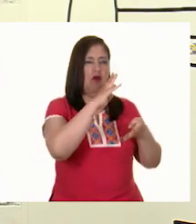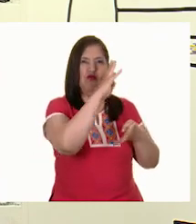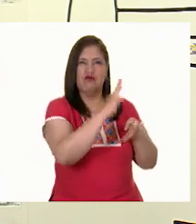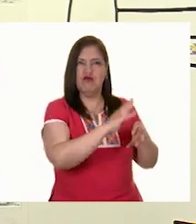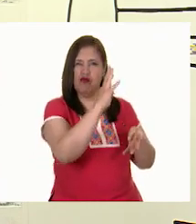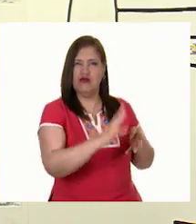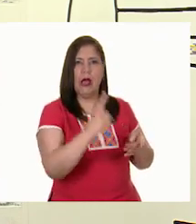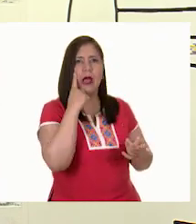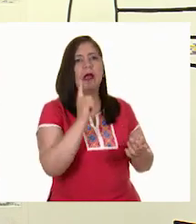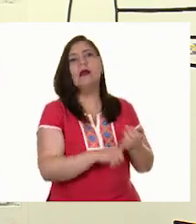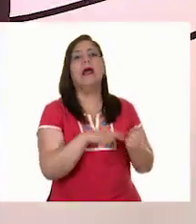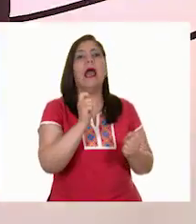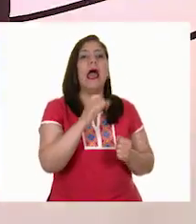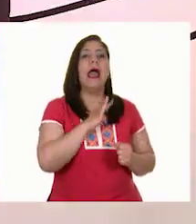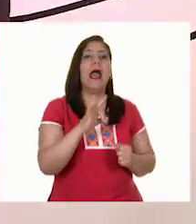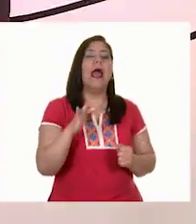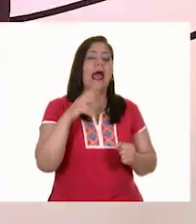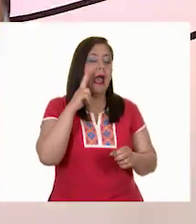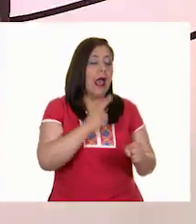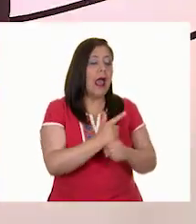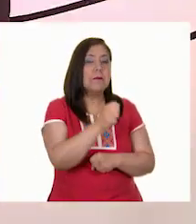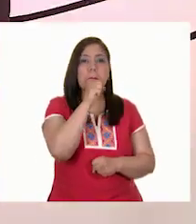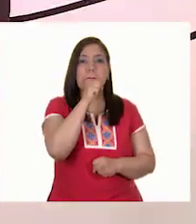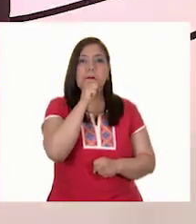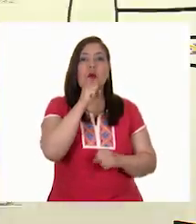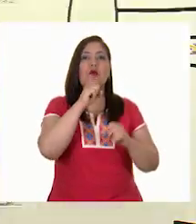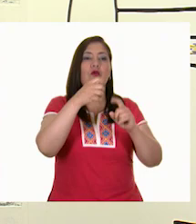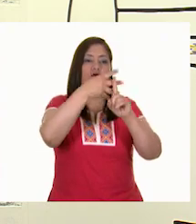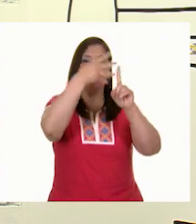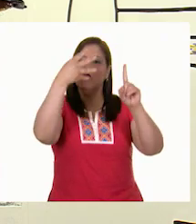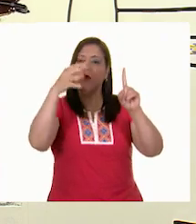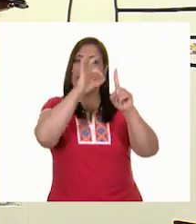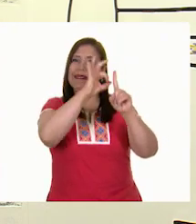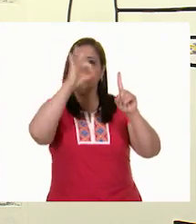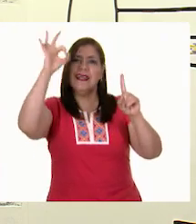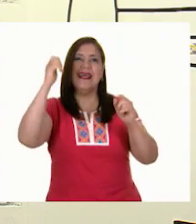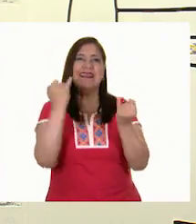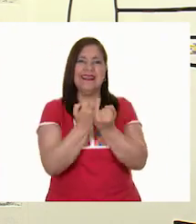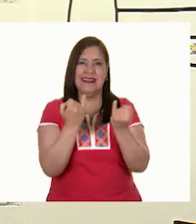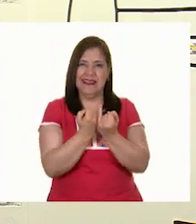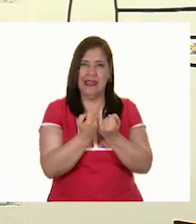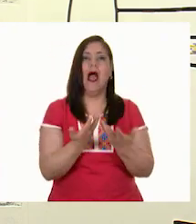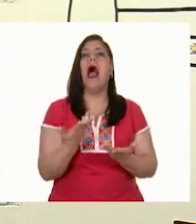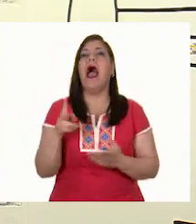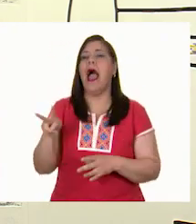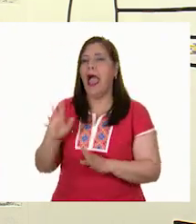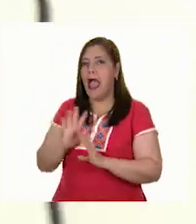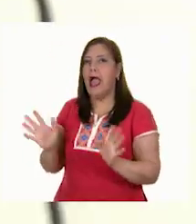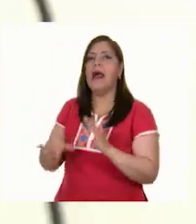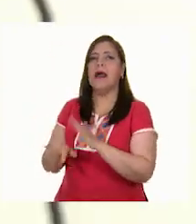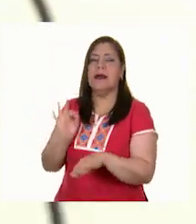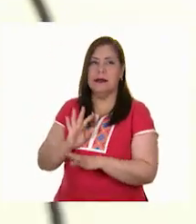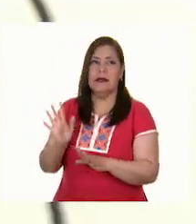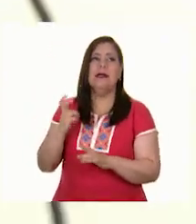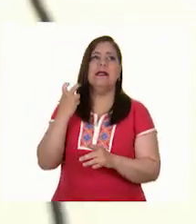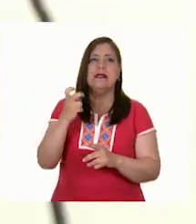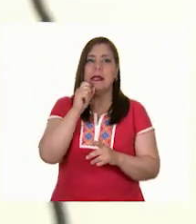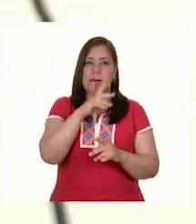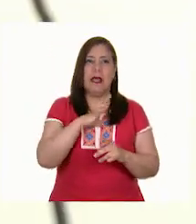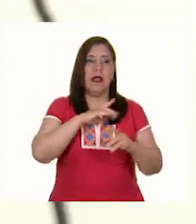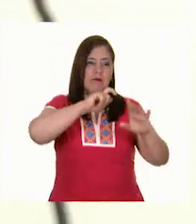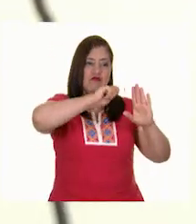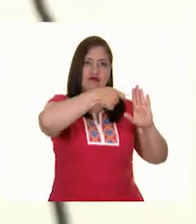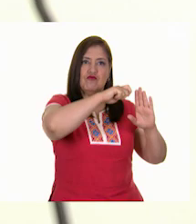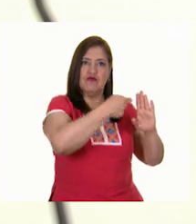sepamos en qué nota estás. Ah, ok. Va cortando la cuerda. Exactamente. Ah. También tenemos aquí entonces la maquinaria con